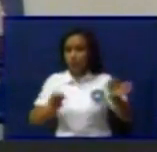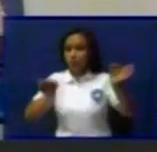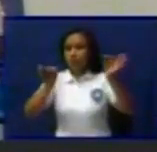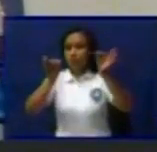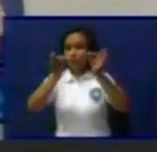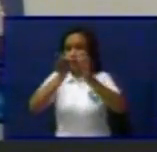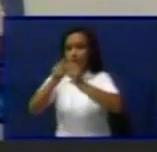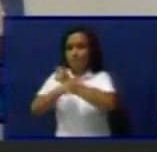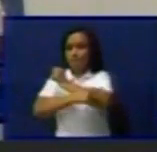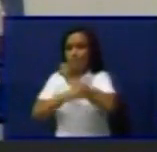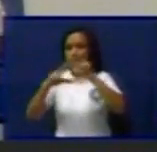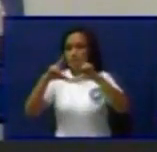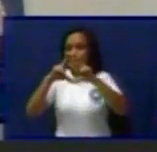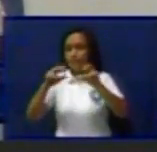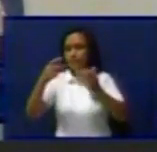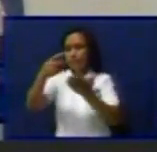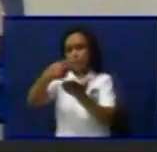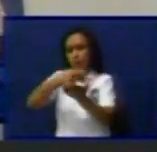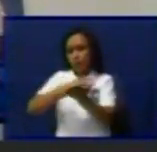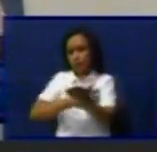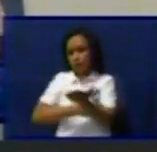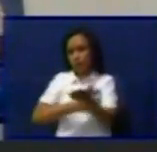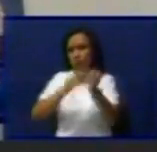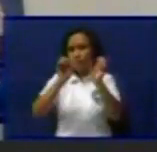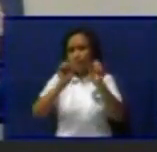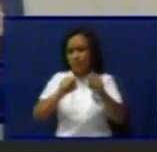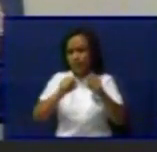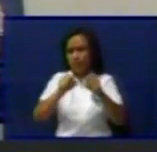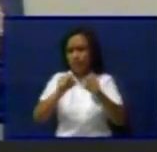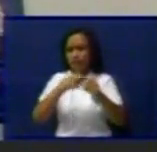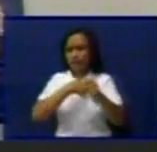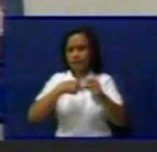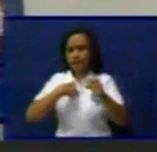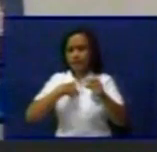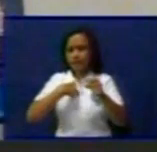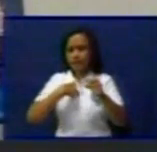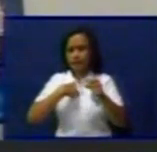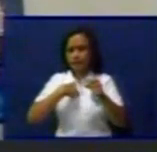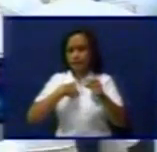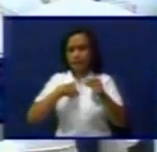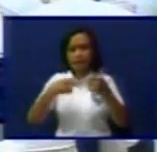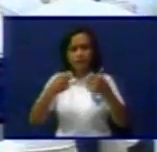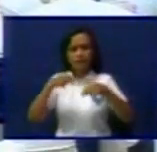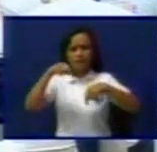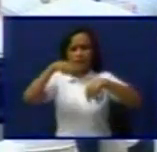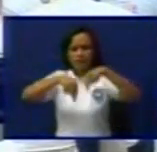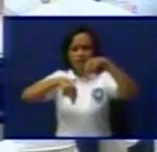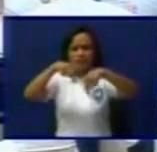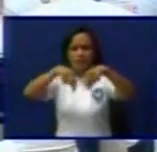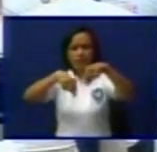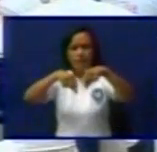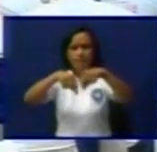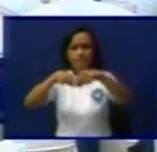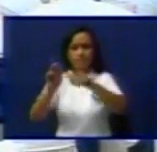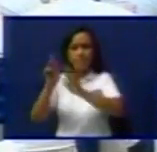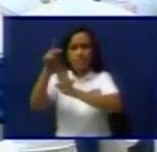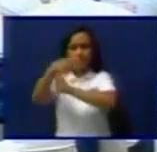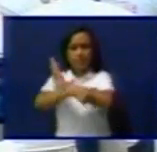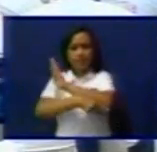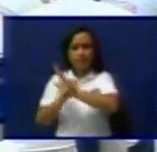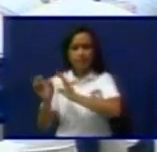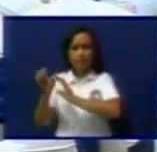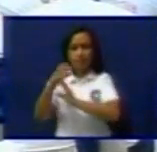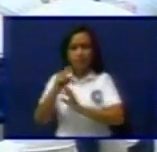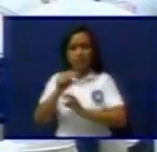Nicaragua. Dicho proyecto puede reducir en gran medida la distancia desde los países de Asia a